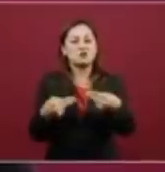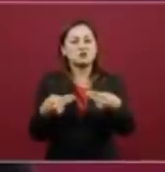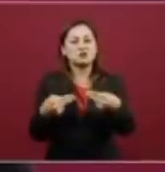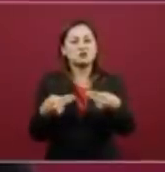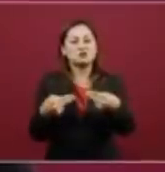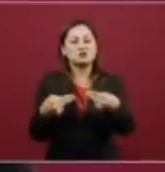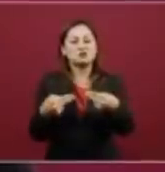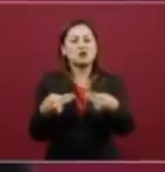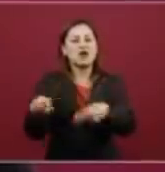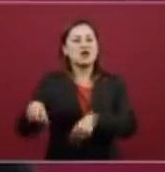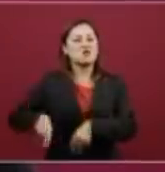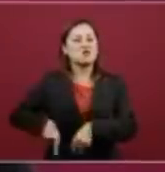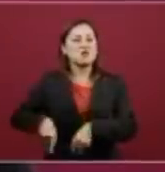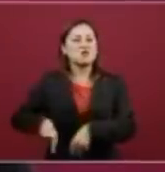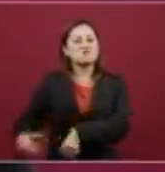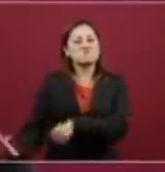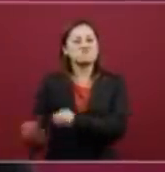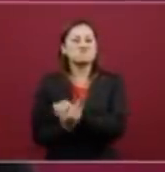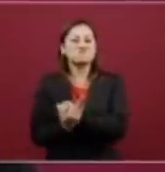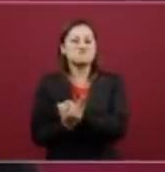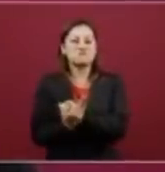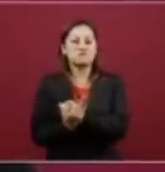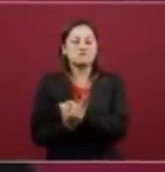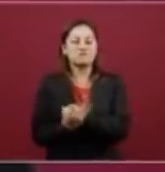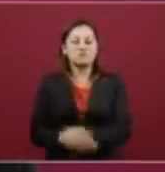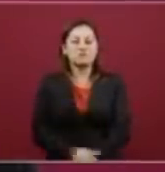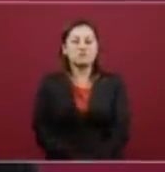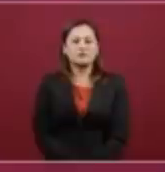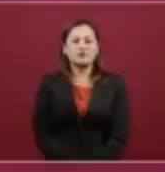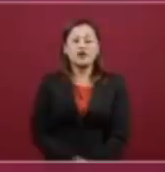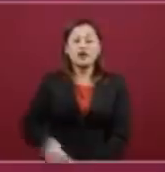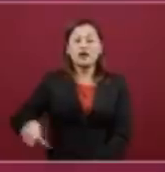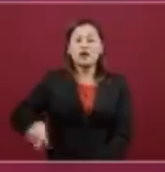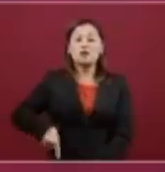poder público. El gobierno estaba